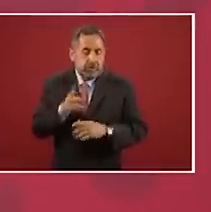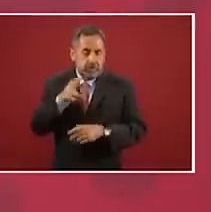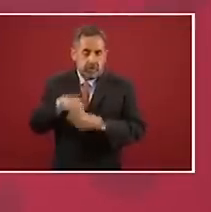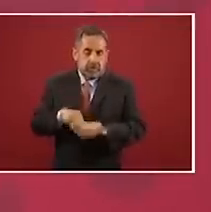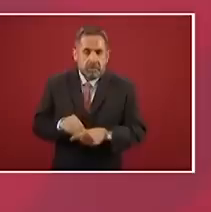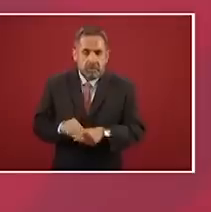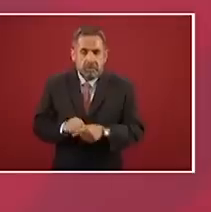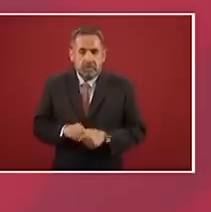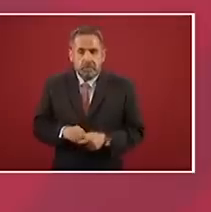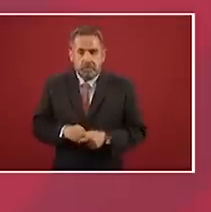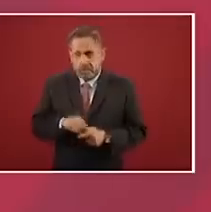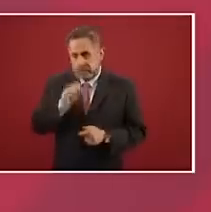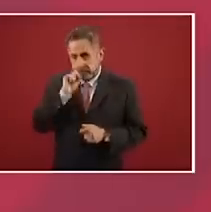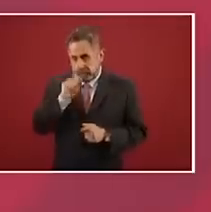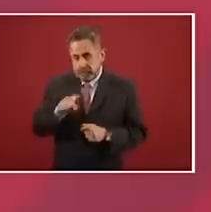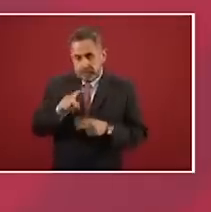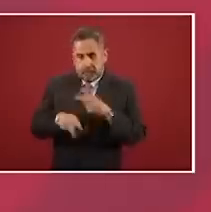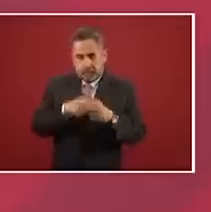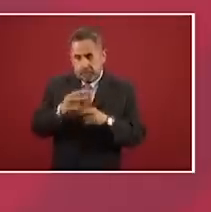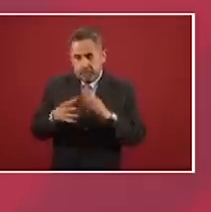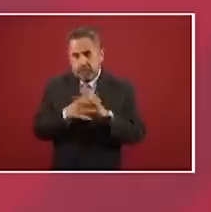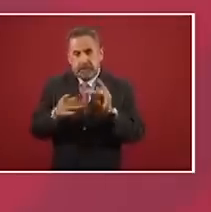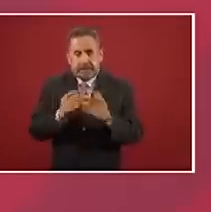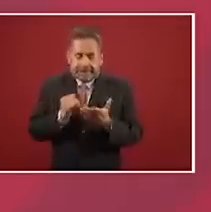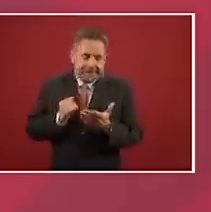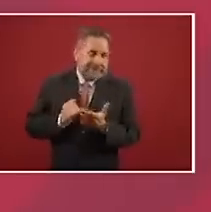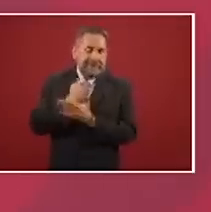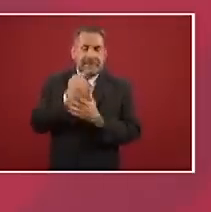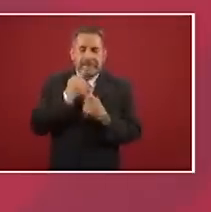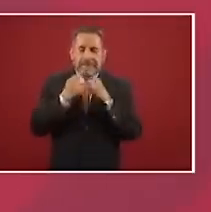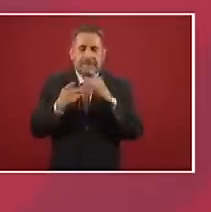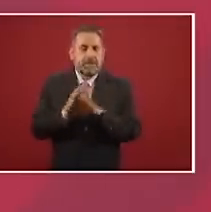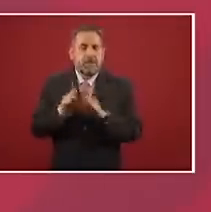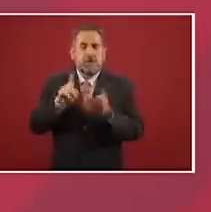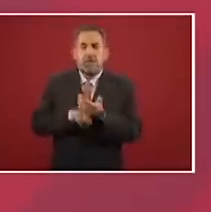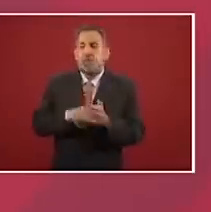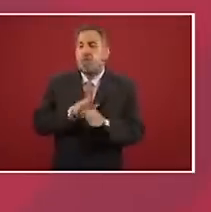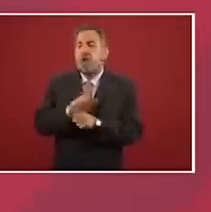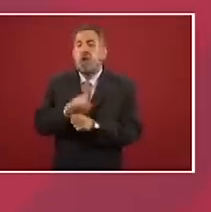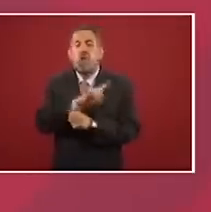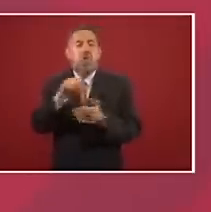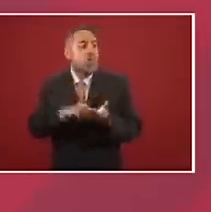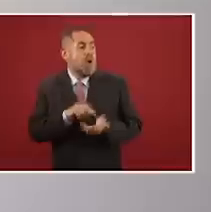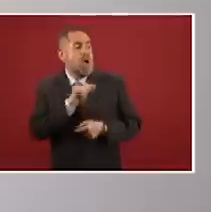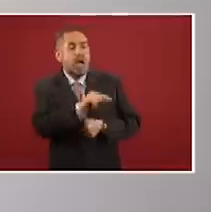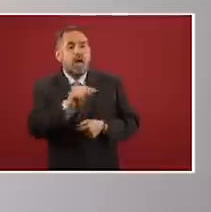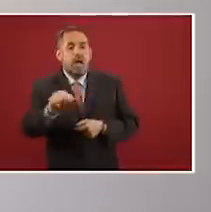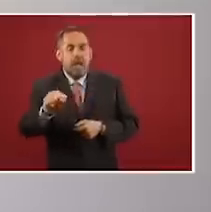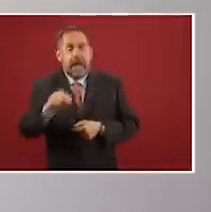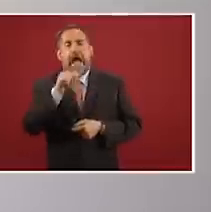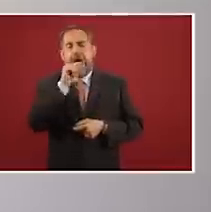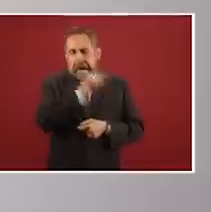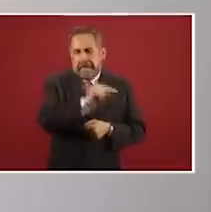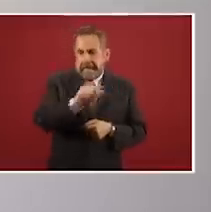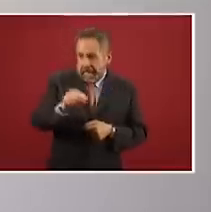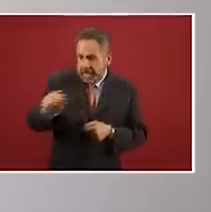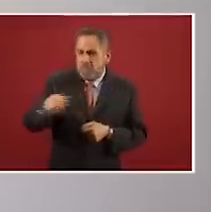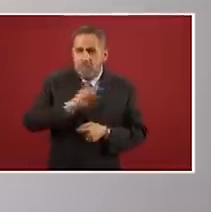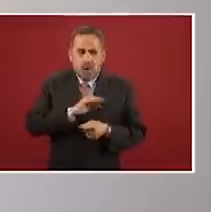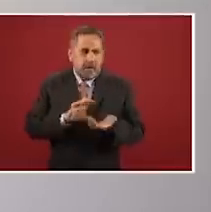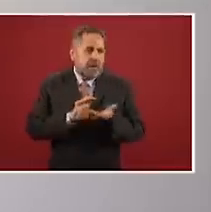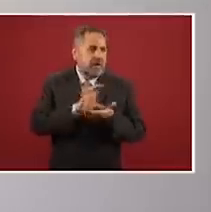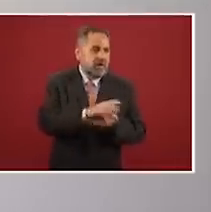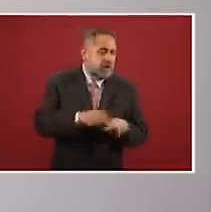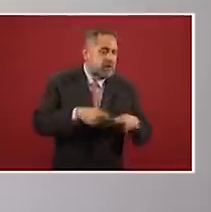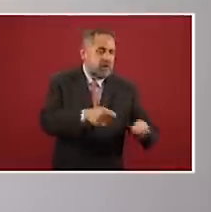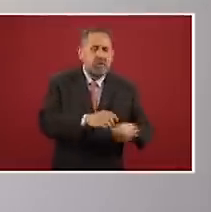sea, y se va a definir en qué campos se puede invertir. ¿Cuándo